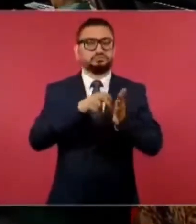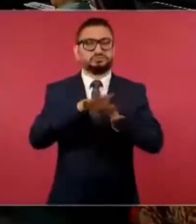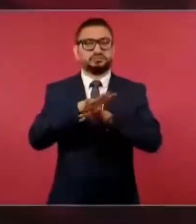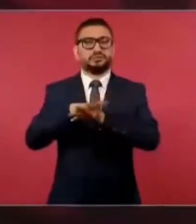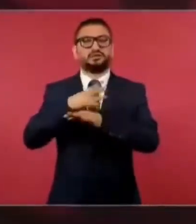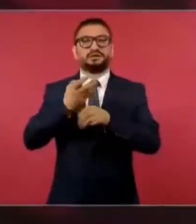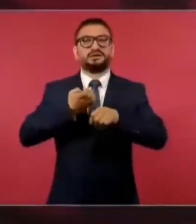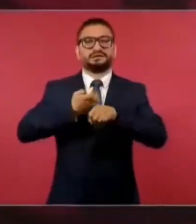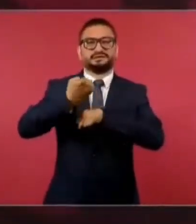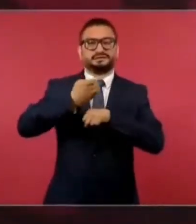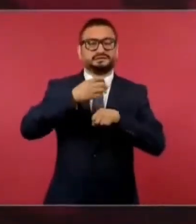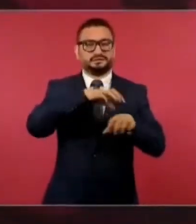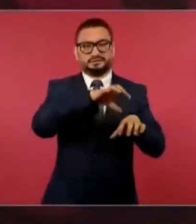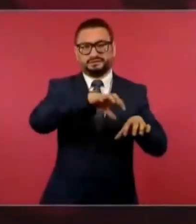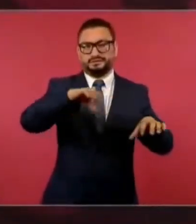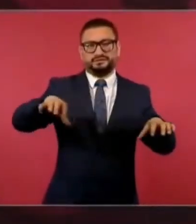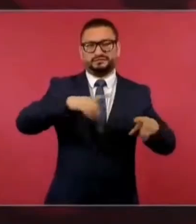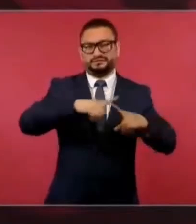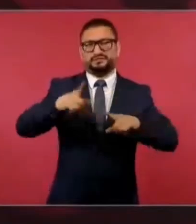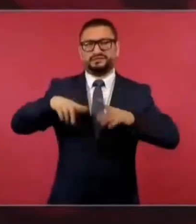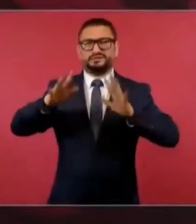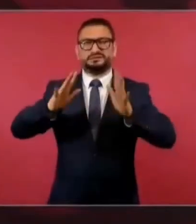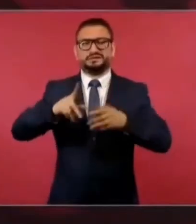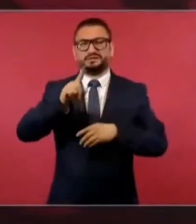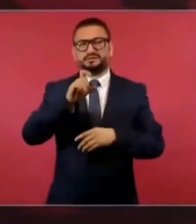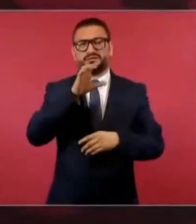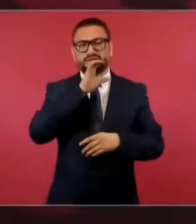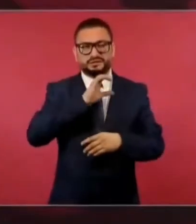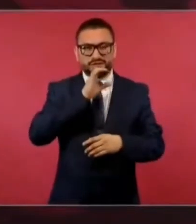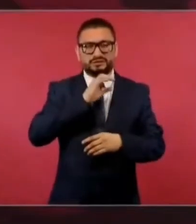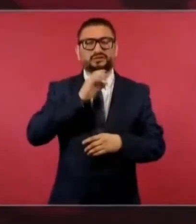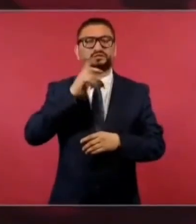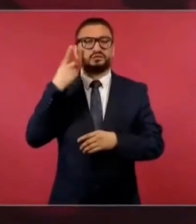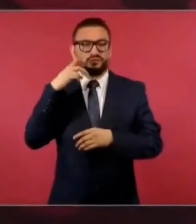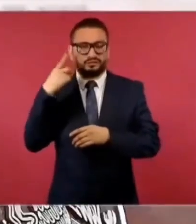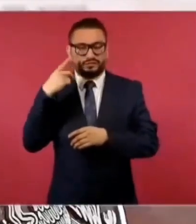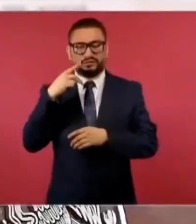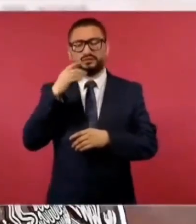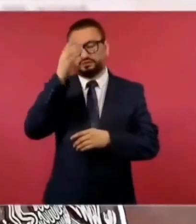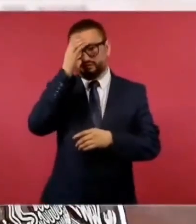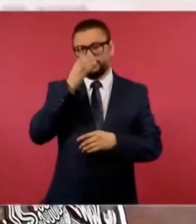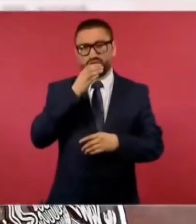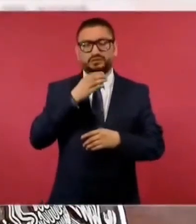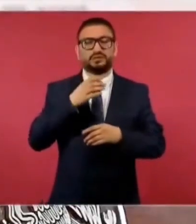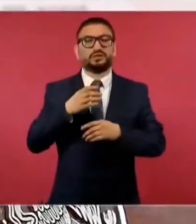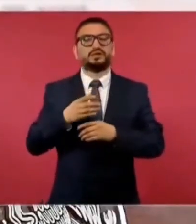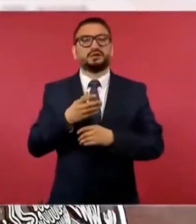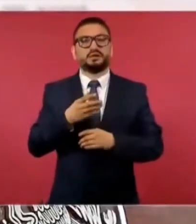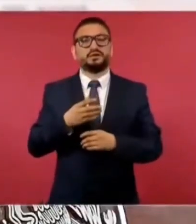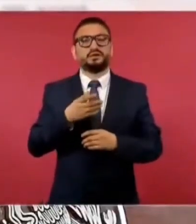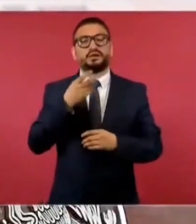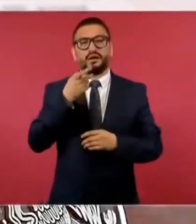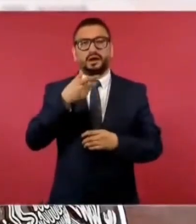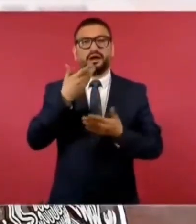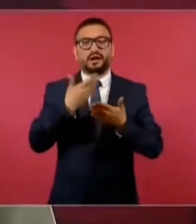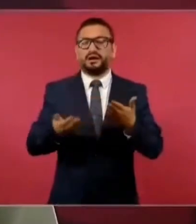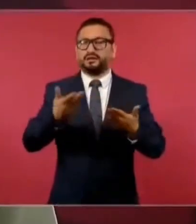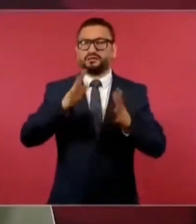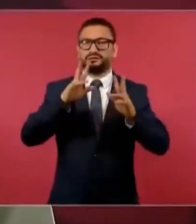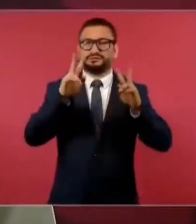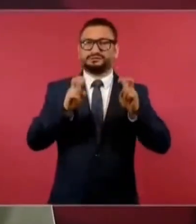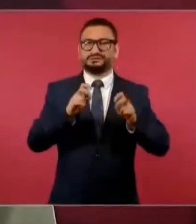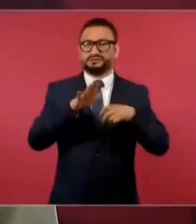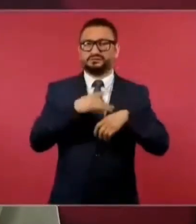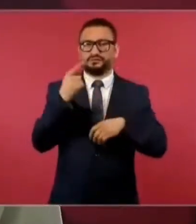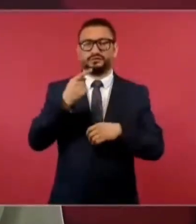los estados ya lo hemos llevado a cabo, en Aguascalientes, en Durango, en Coahuila. Ahora el tema había surgido también